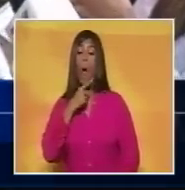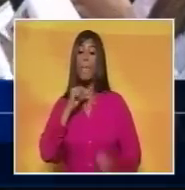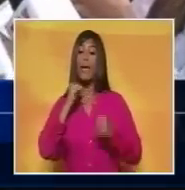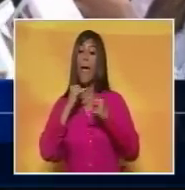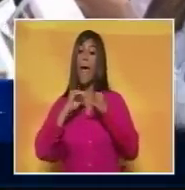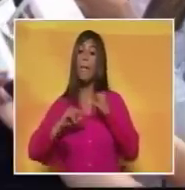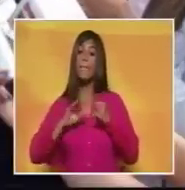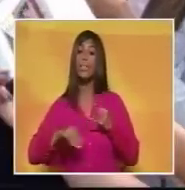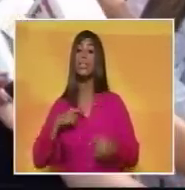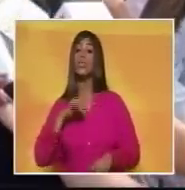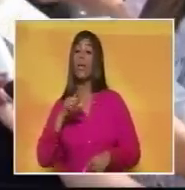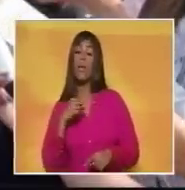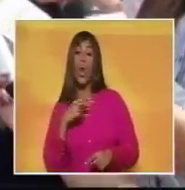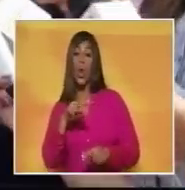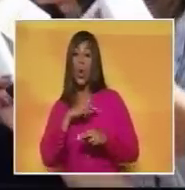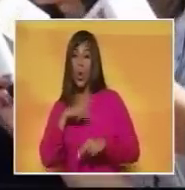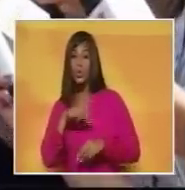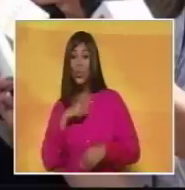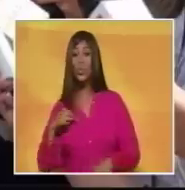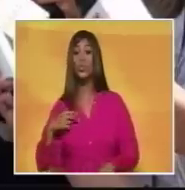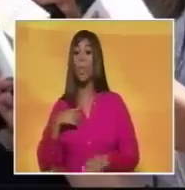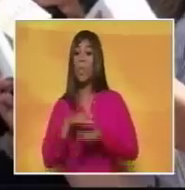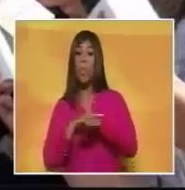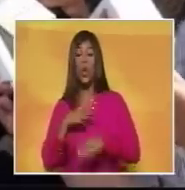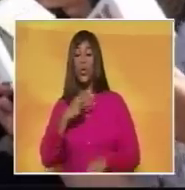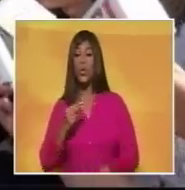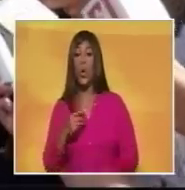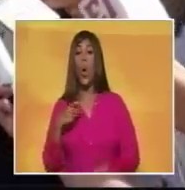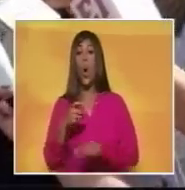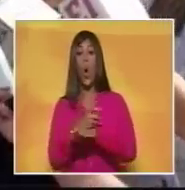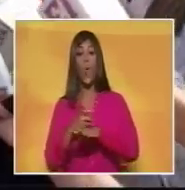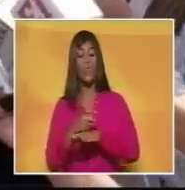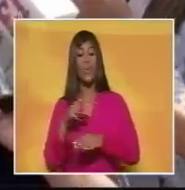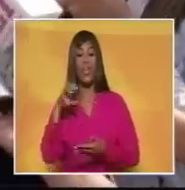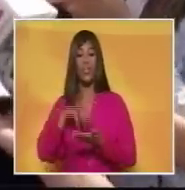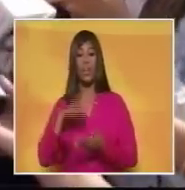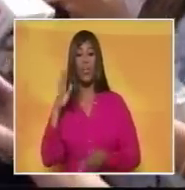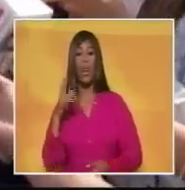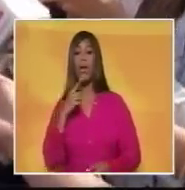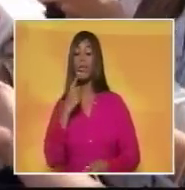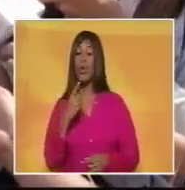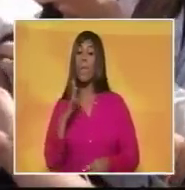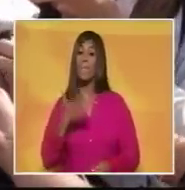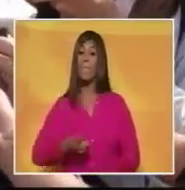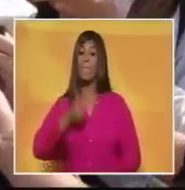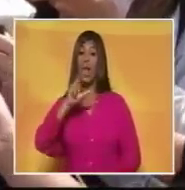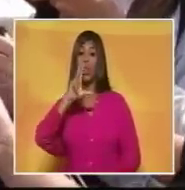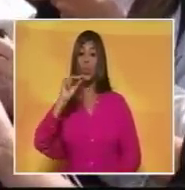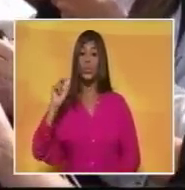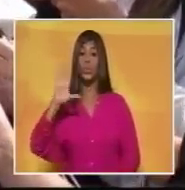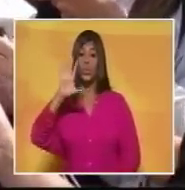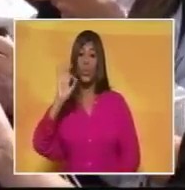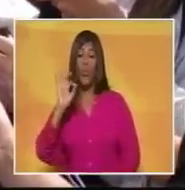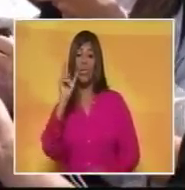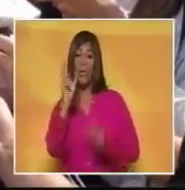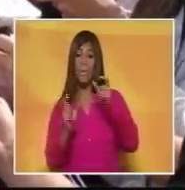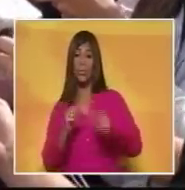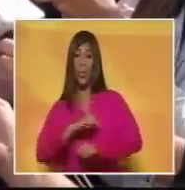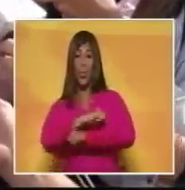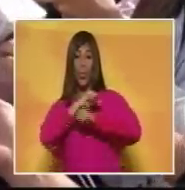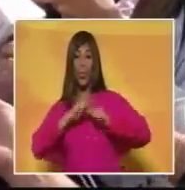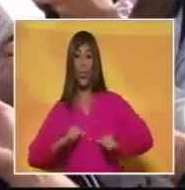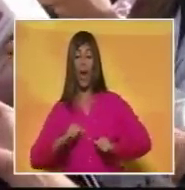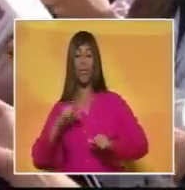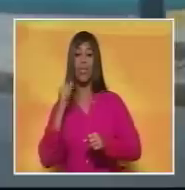vamos a perdonar a nadie. La gobernadora de la entidad, Carmen Meléndez, puntualizó que más de 250 efectivos de la Guardia Nacional